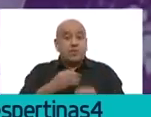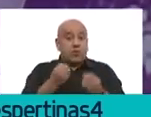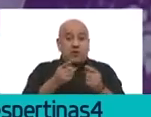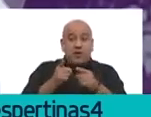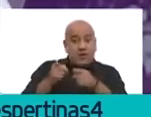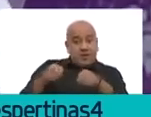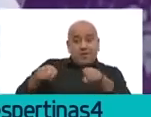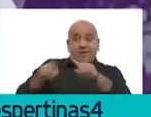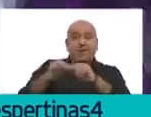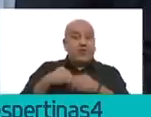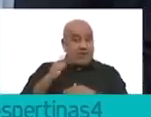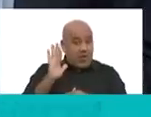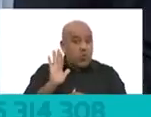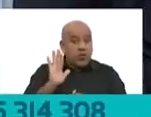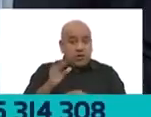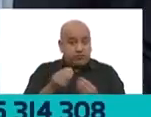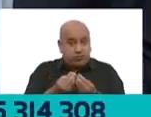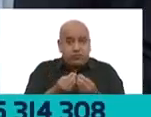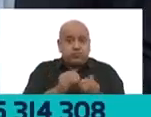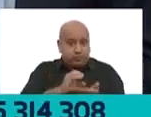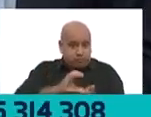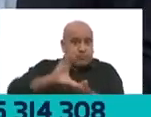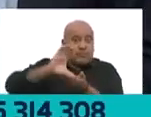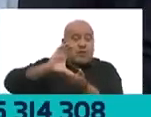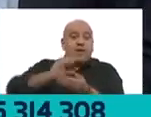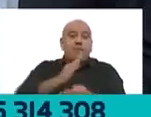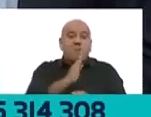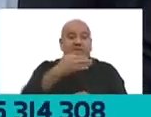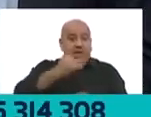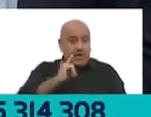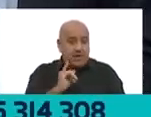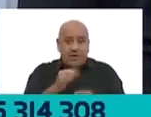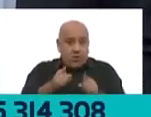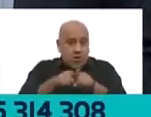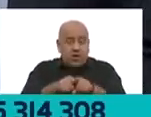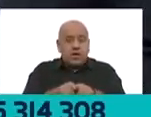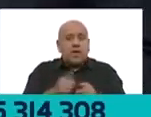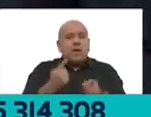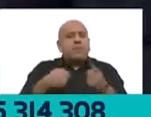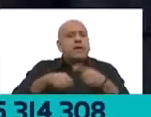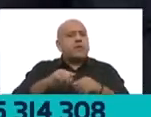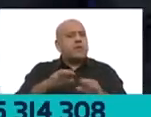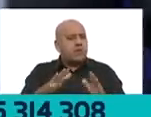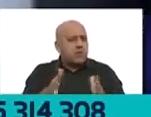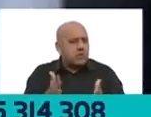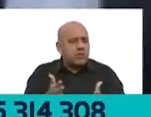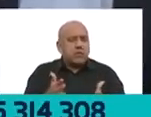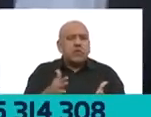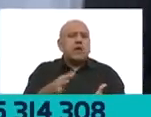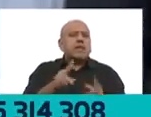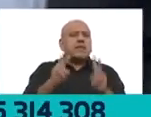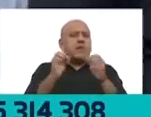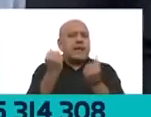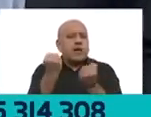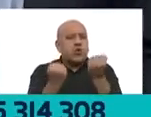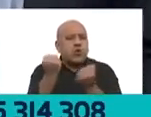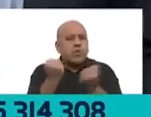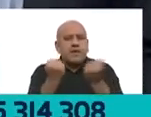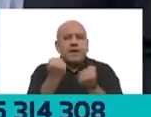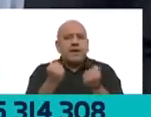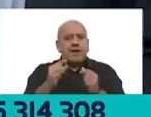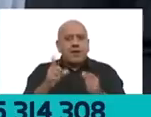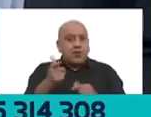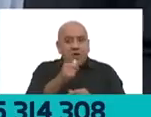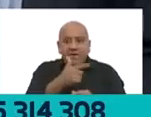ejemplo si lees para dice repasamos una para comenzar que fue comillas a un bajista no le van a enseñar a